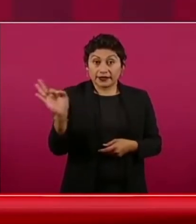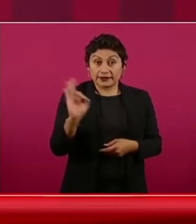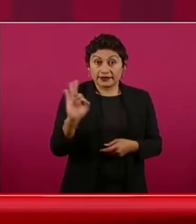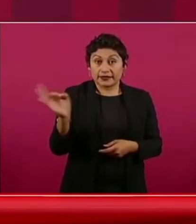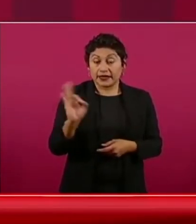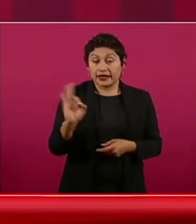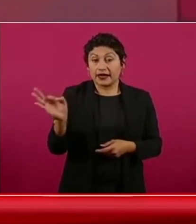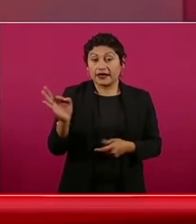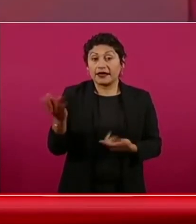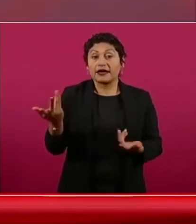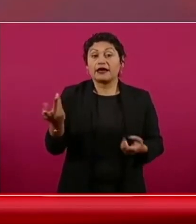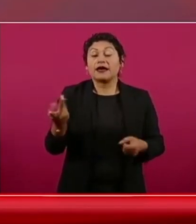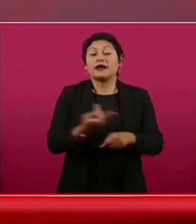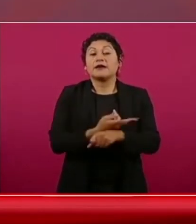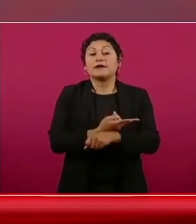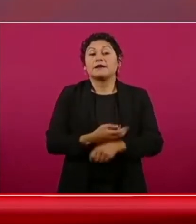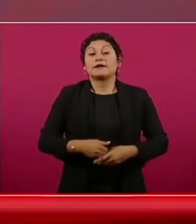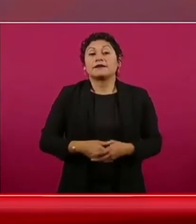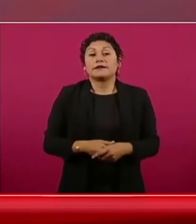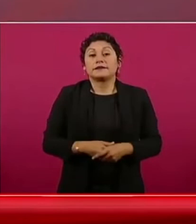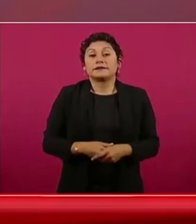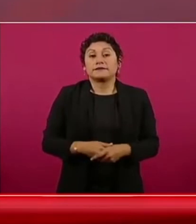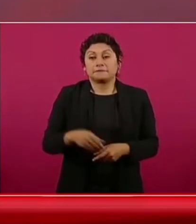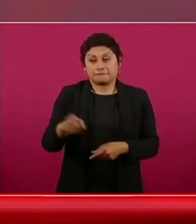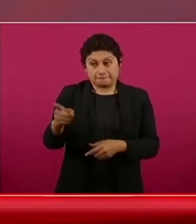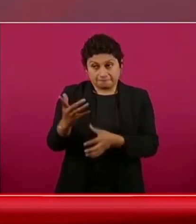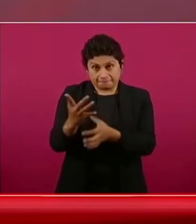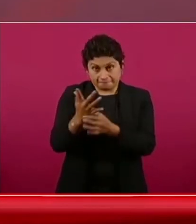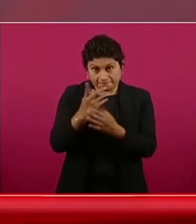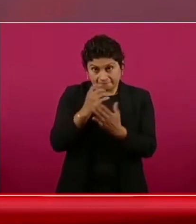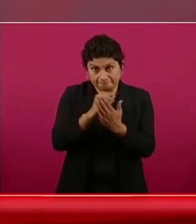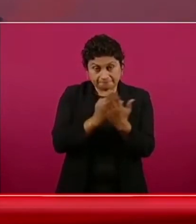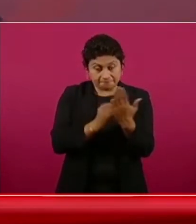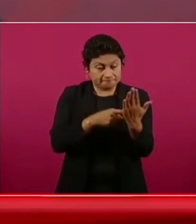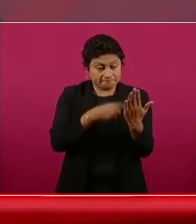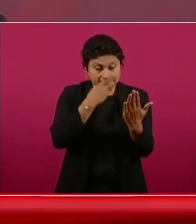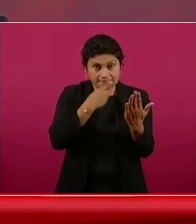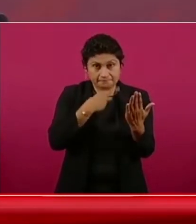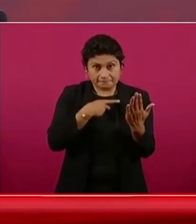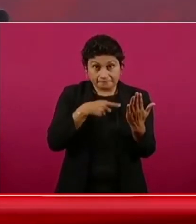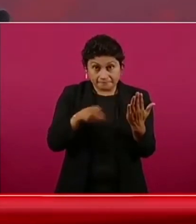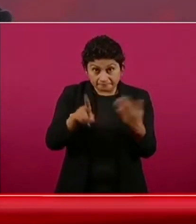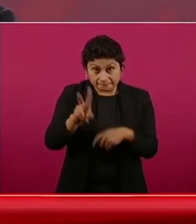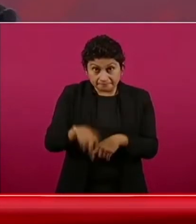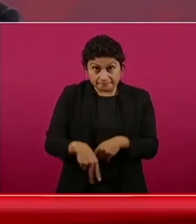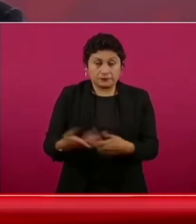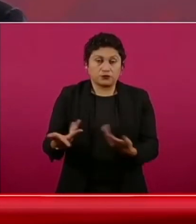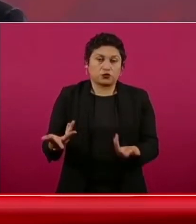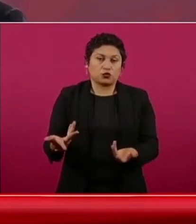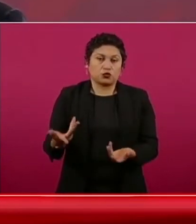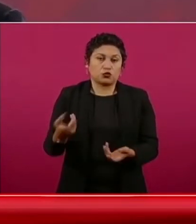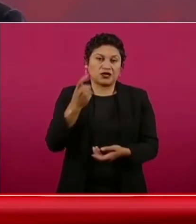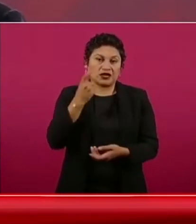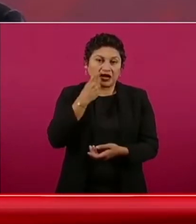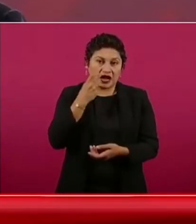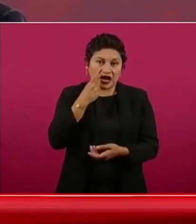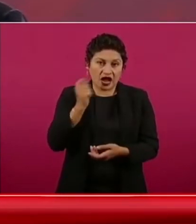pues, si es cierto, pues es un plan con maña